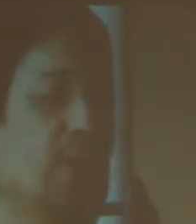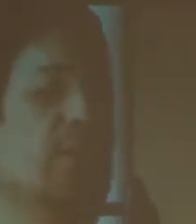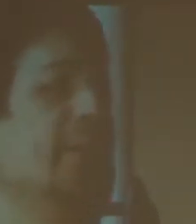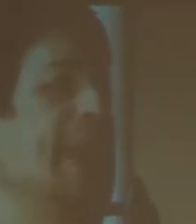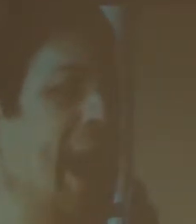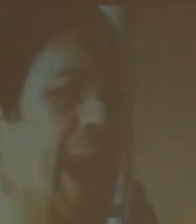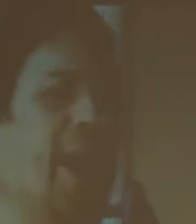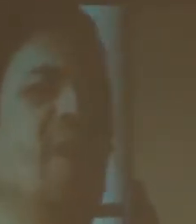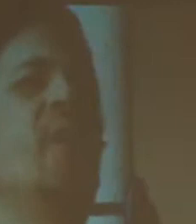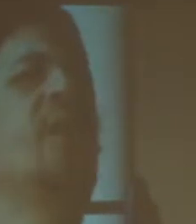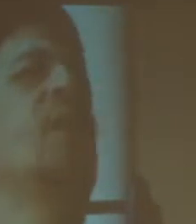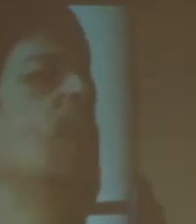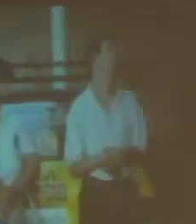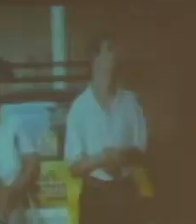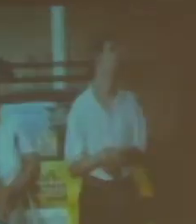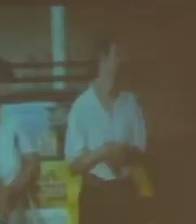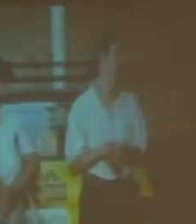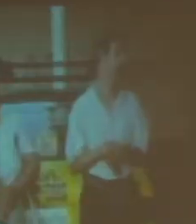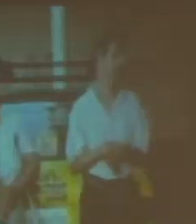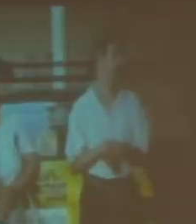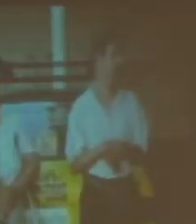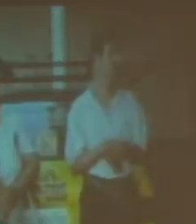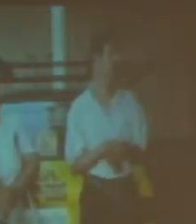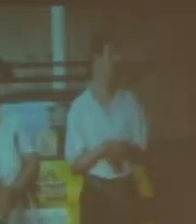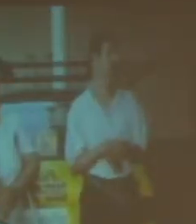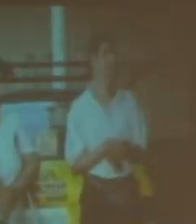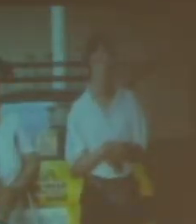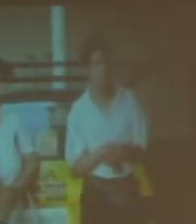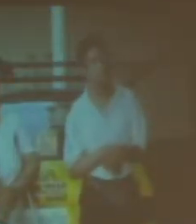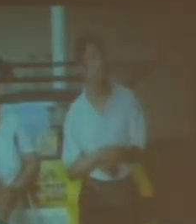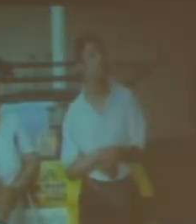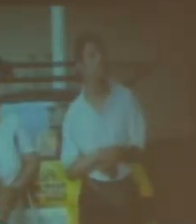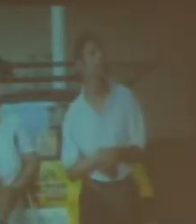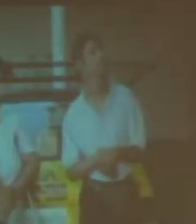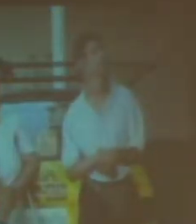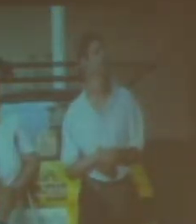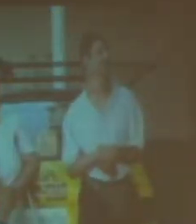10, 11 años, a primero